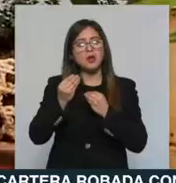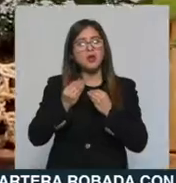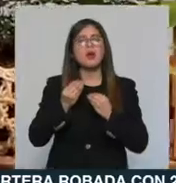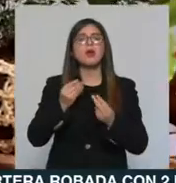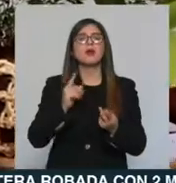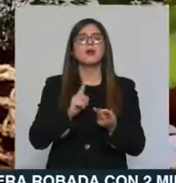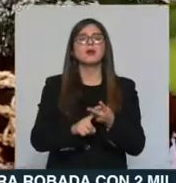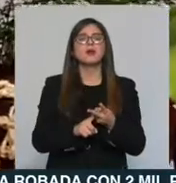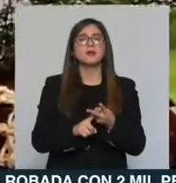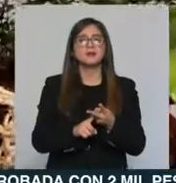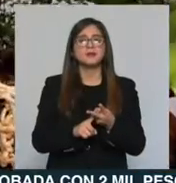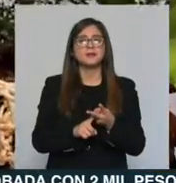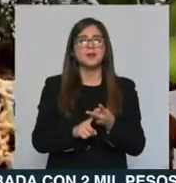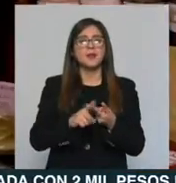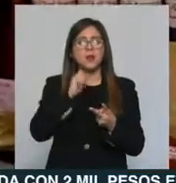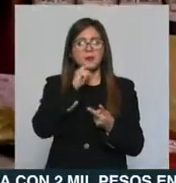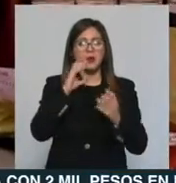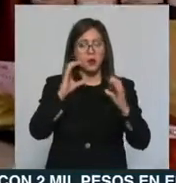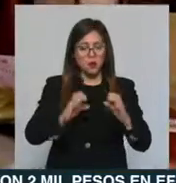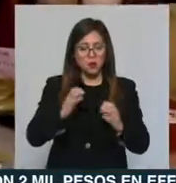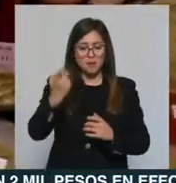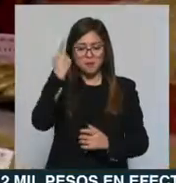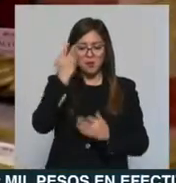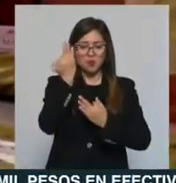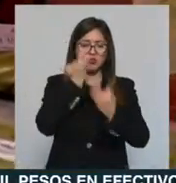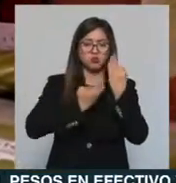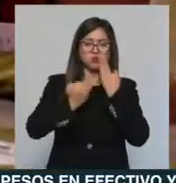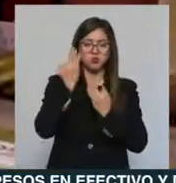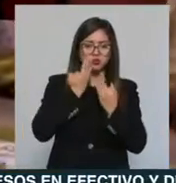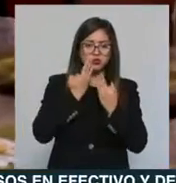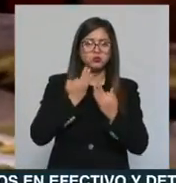tenemos productos de cuidado personal,